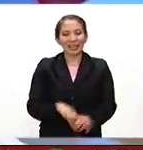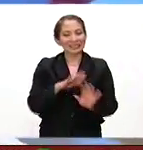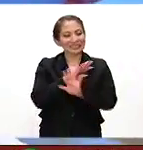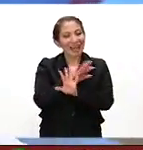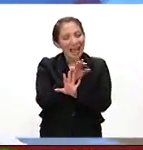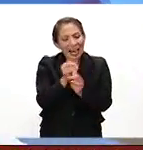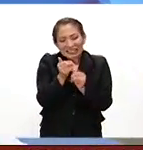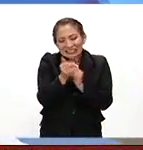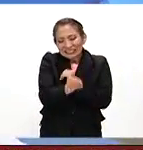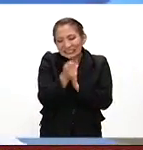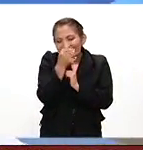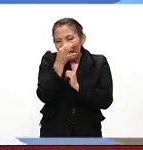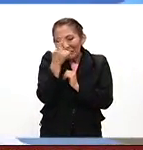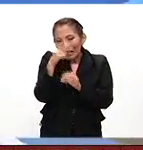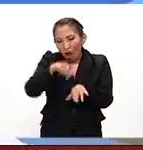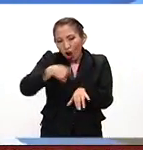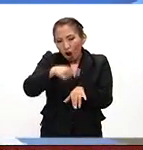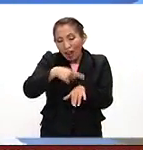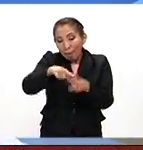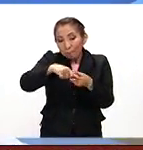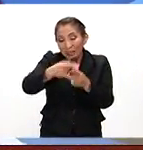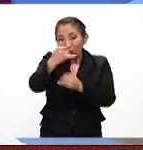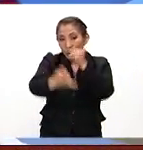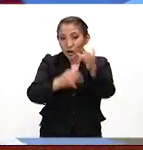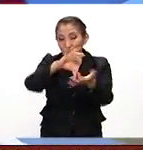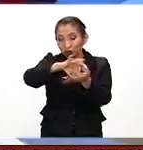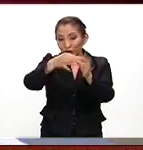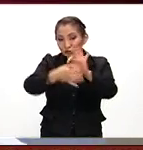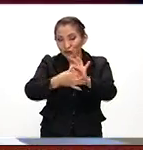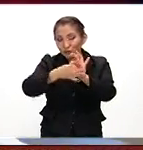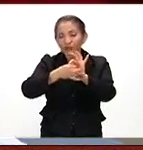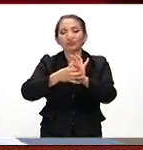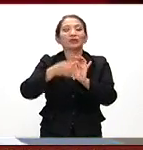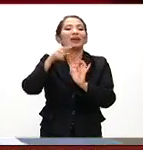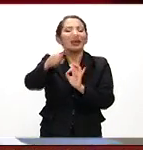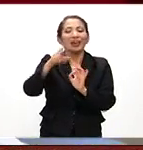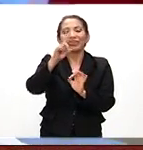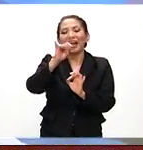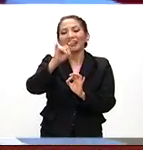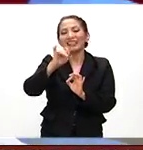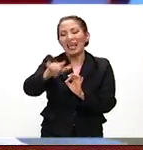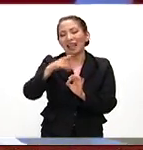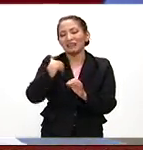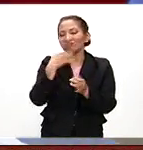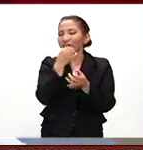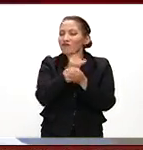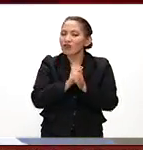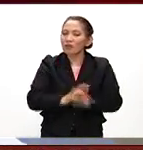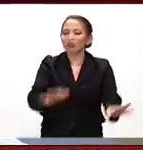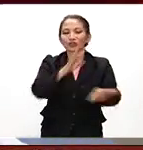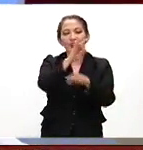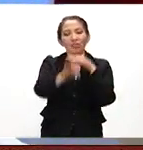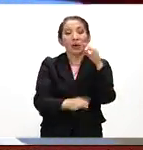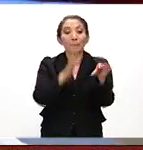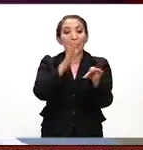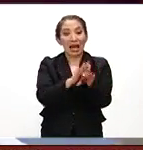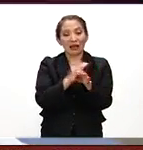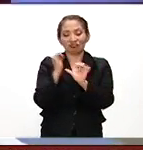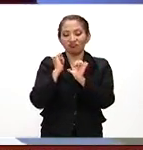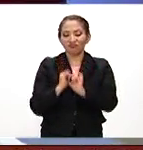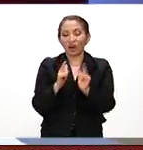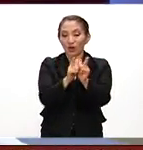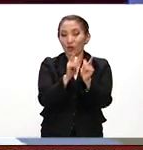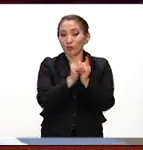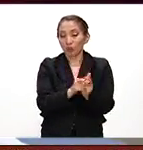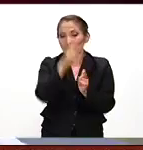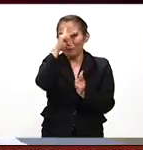Y ya estamos a unas cuantas horas de que den inicio estos Juegos Olímpicos y Daniel López Casarino tiene toda la información, sobre todo de la delegación